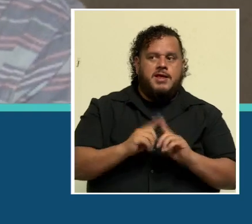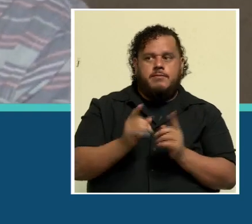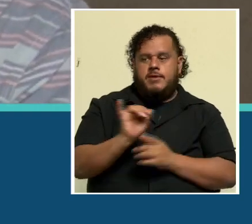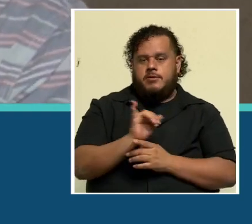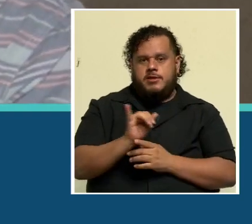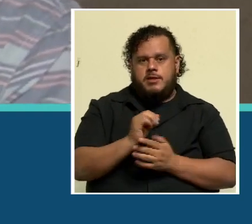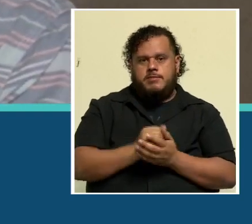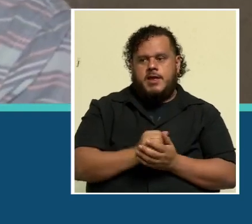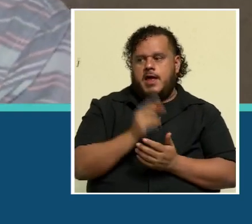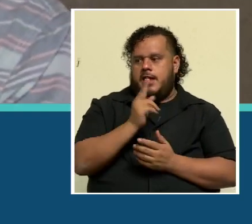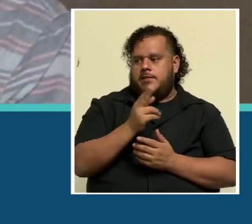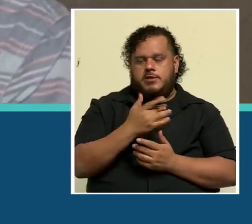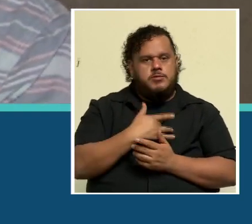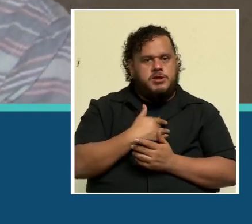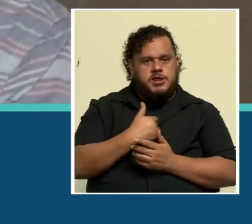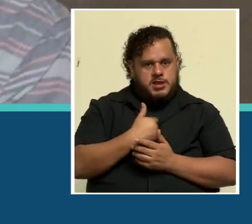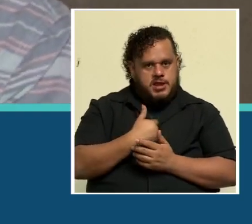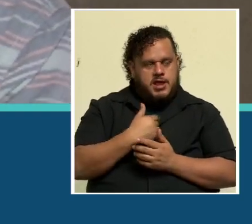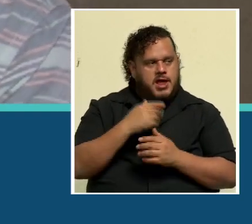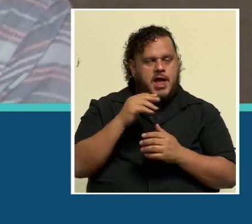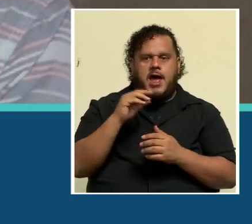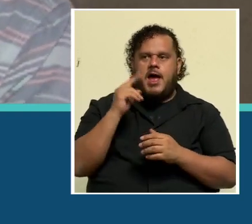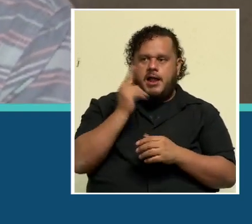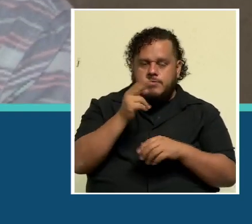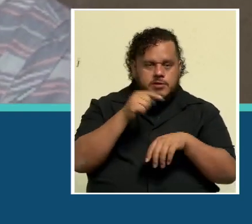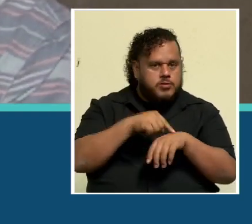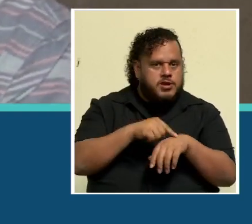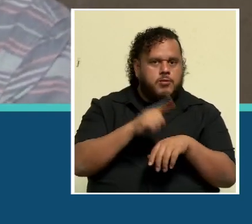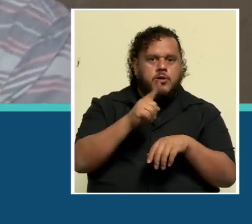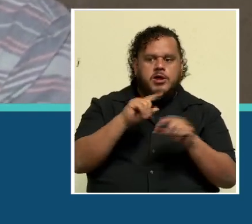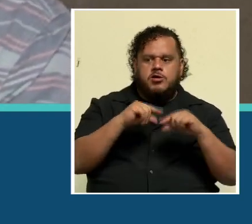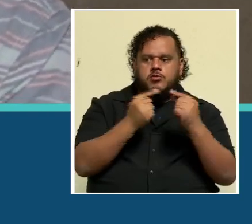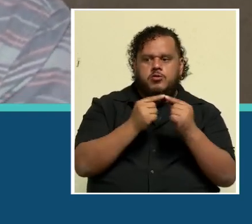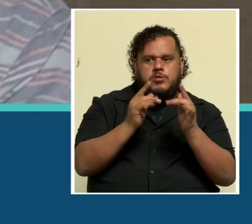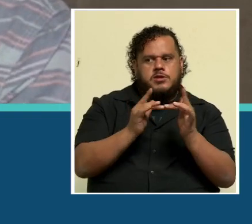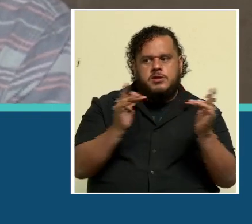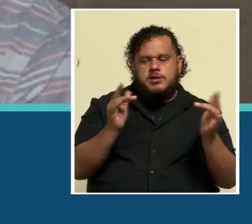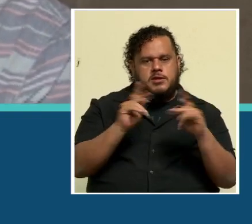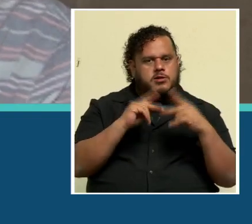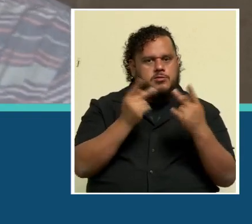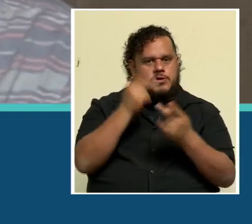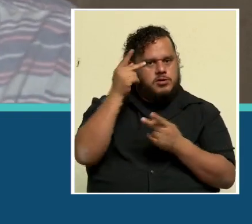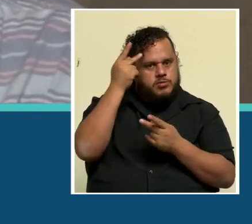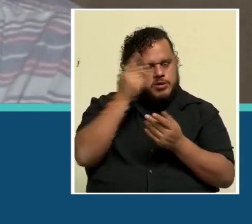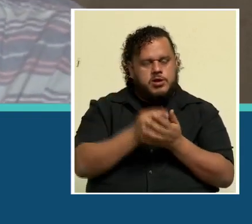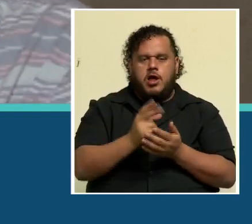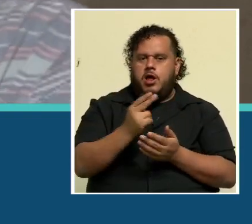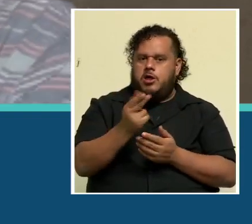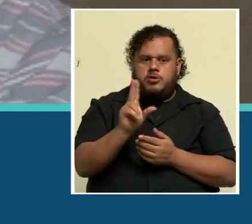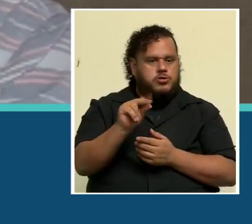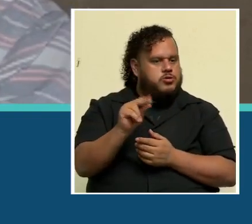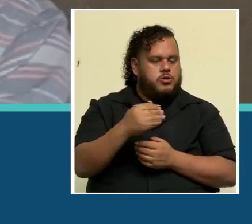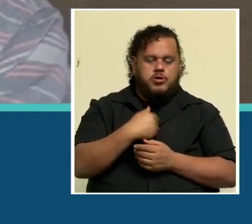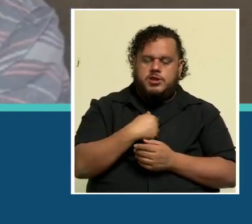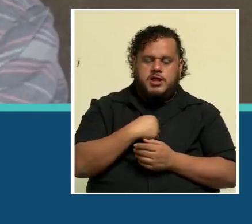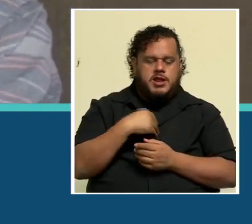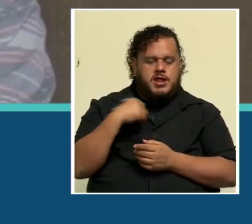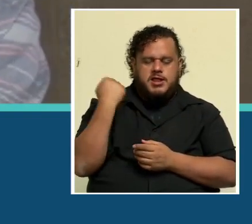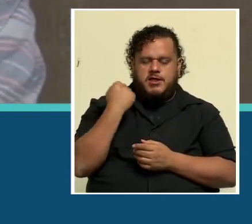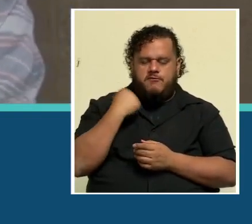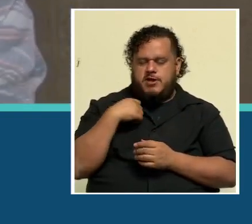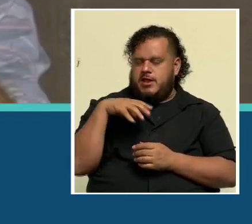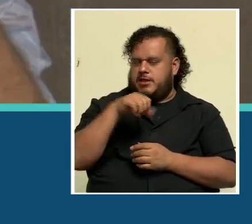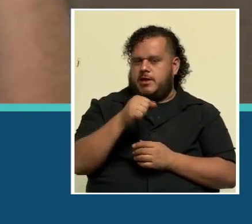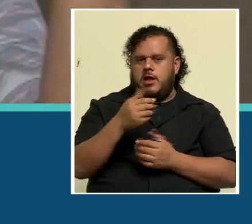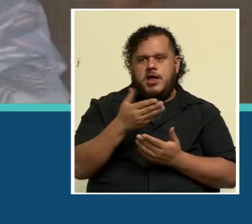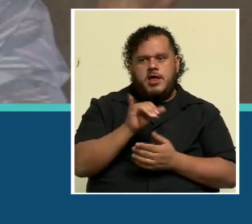también al mismo tiempo es un grupo que está desconectado de los partidos, ¿verdad? No tiene esa fuerte identificación como si lo tenían, por ejemplo,